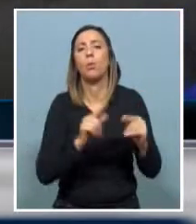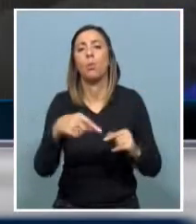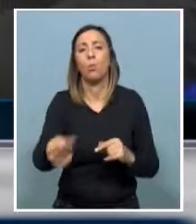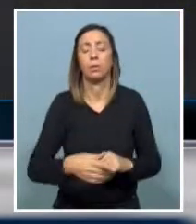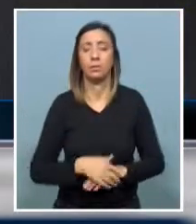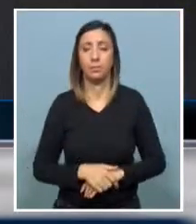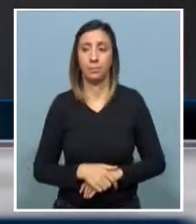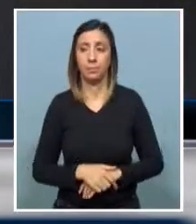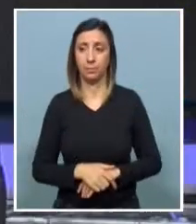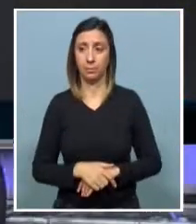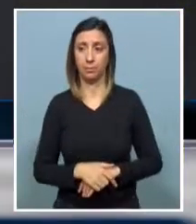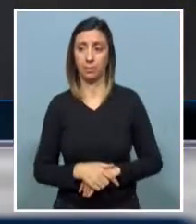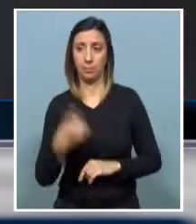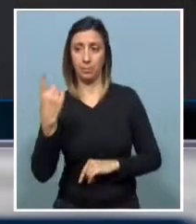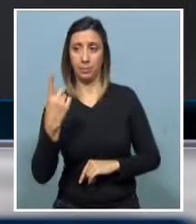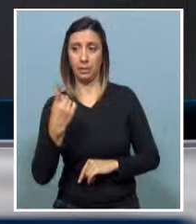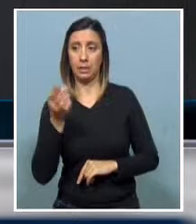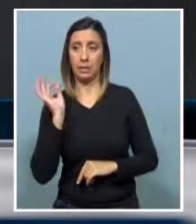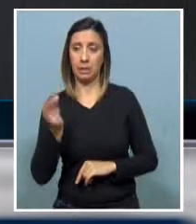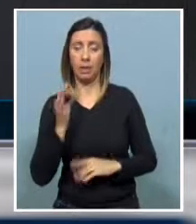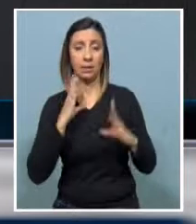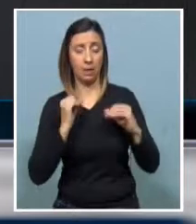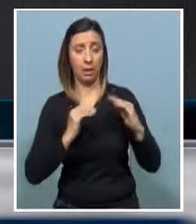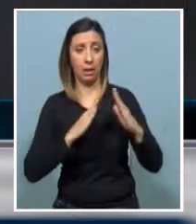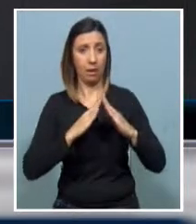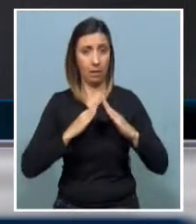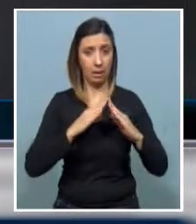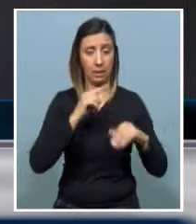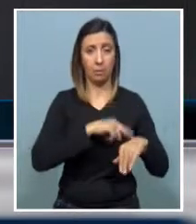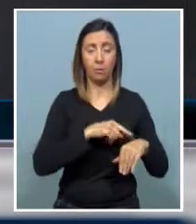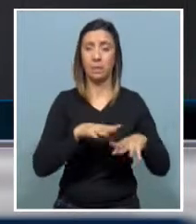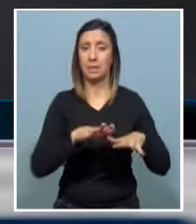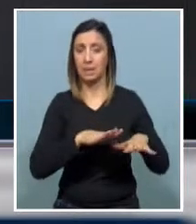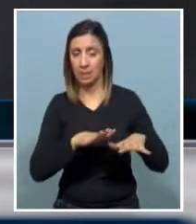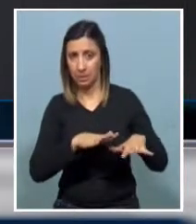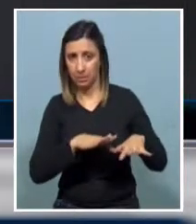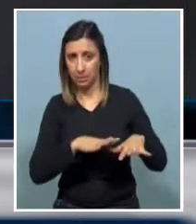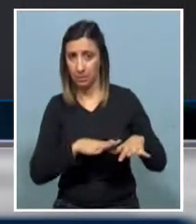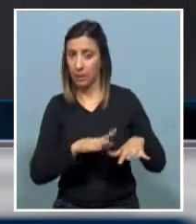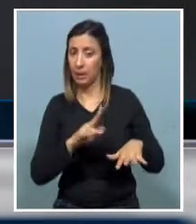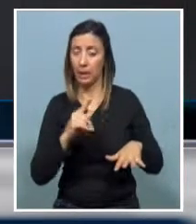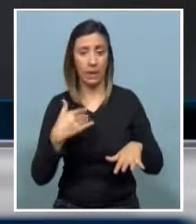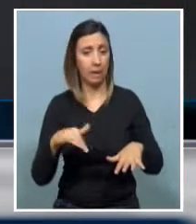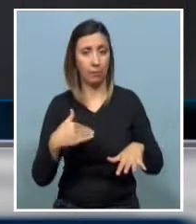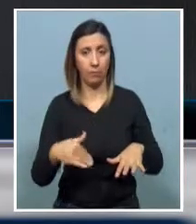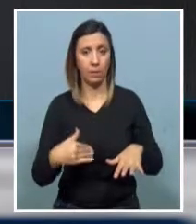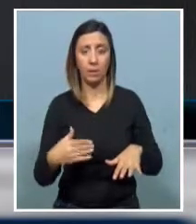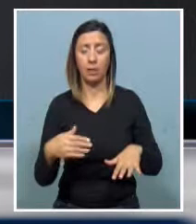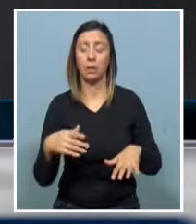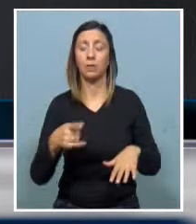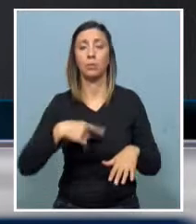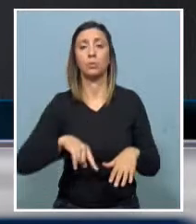Ricardo. Primero principal, sabemos que la Secretaría de Vivienda se encuentra en una situación muy compleja desde cuando